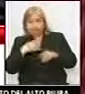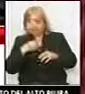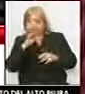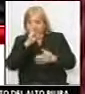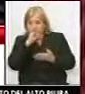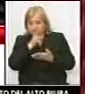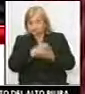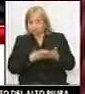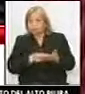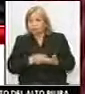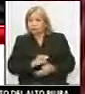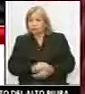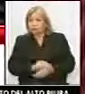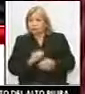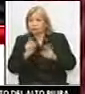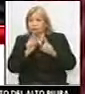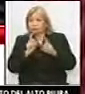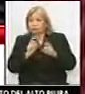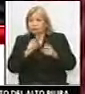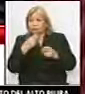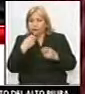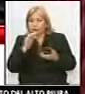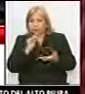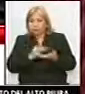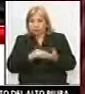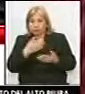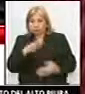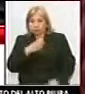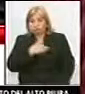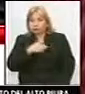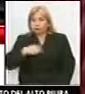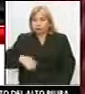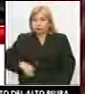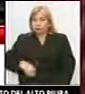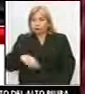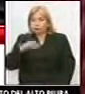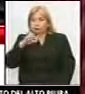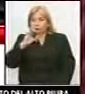humildad. La pregunta fue hecha por el presidente Pérez Alcalá.